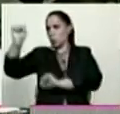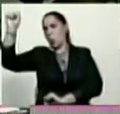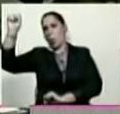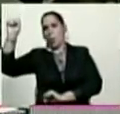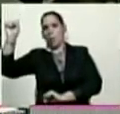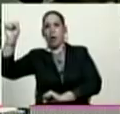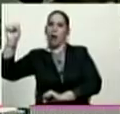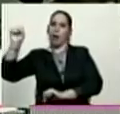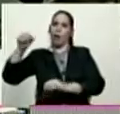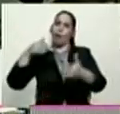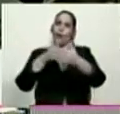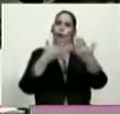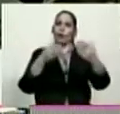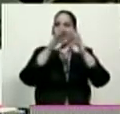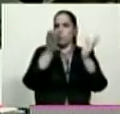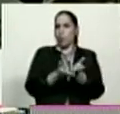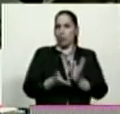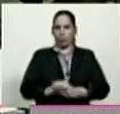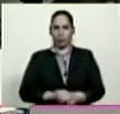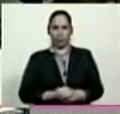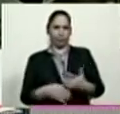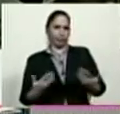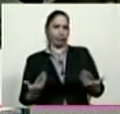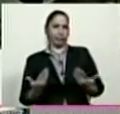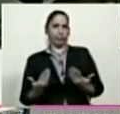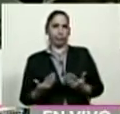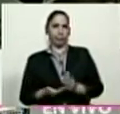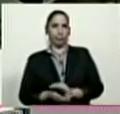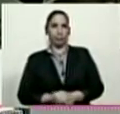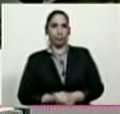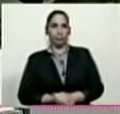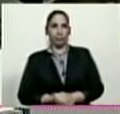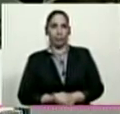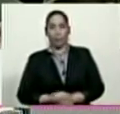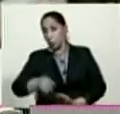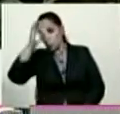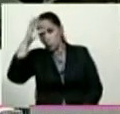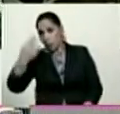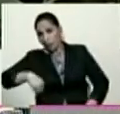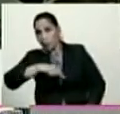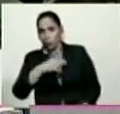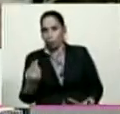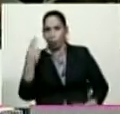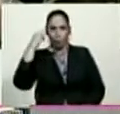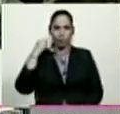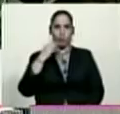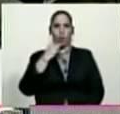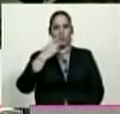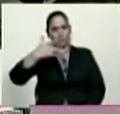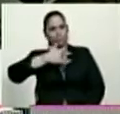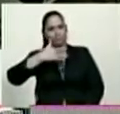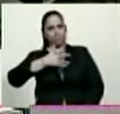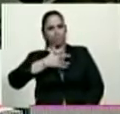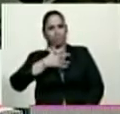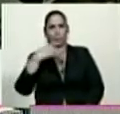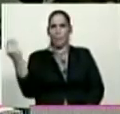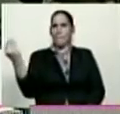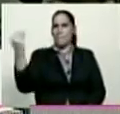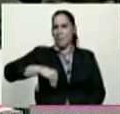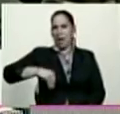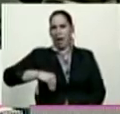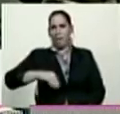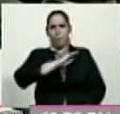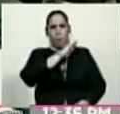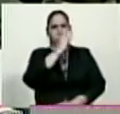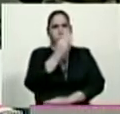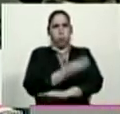mundo, Rambo versus el mundo, pero no saben que nosotros somos Bolívar, mil veces más corajudos